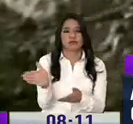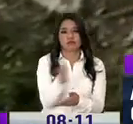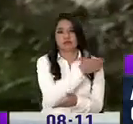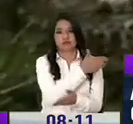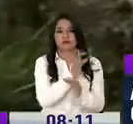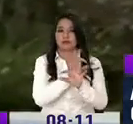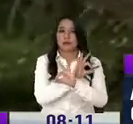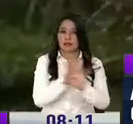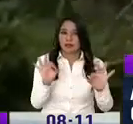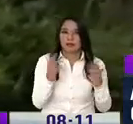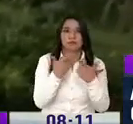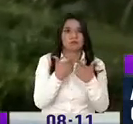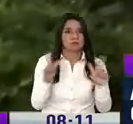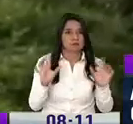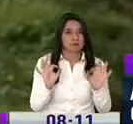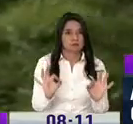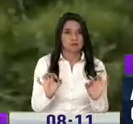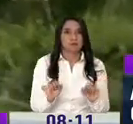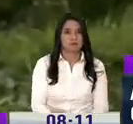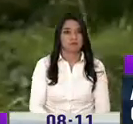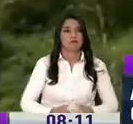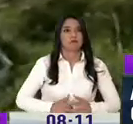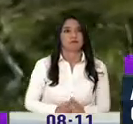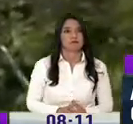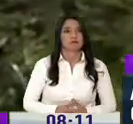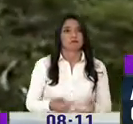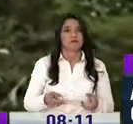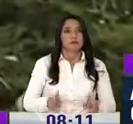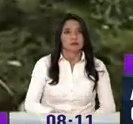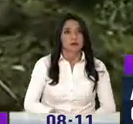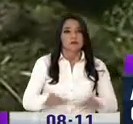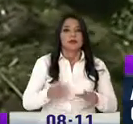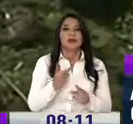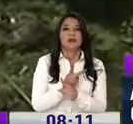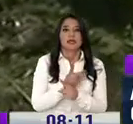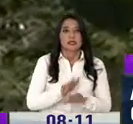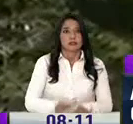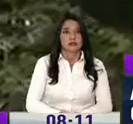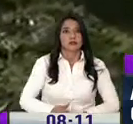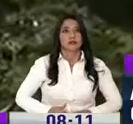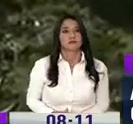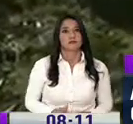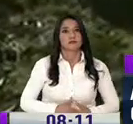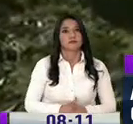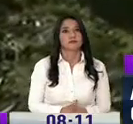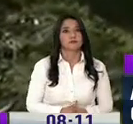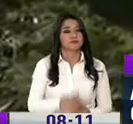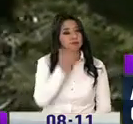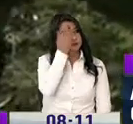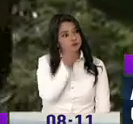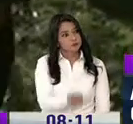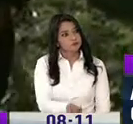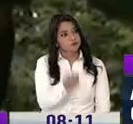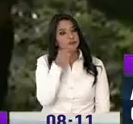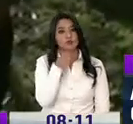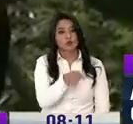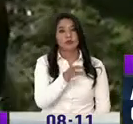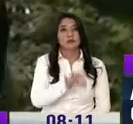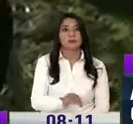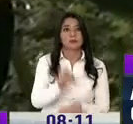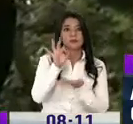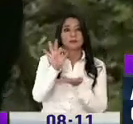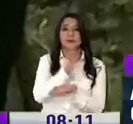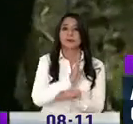está totalmente limpio y hace que también se disminuyan los niveles de riesgo para esta zona. Señor, muy buenos días. Usted es uno de los representantes del